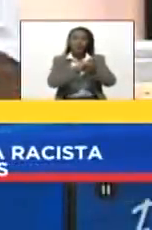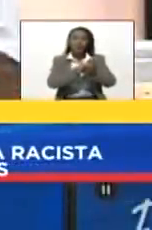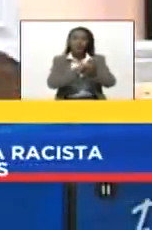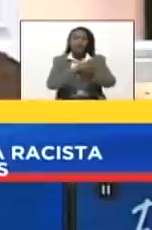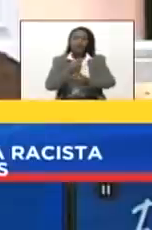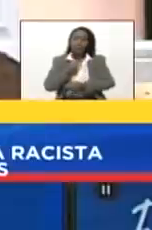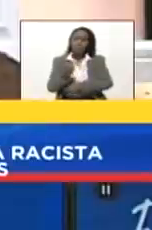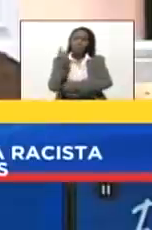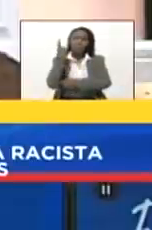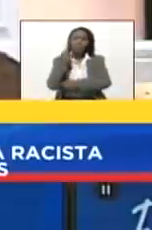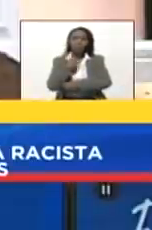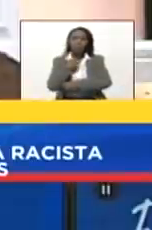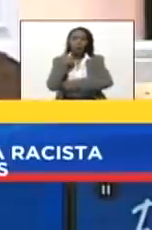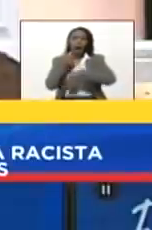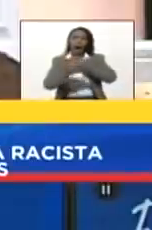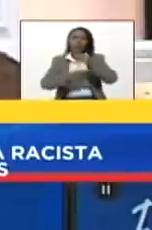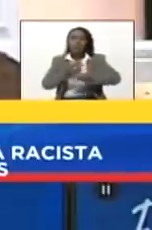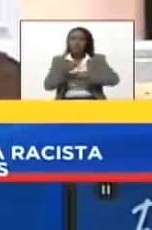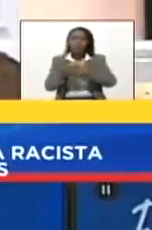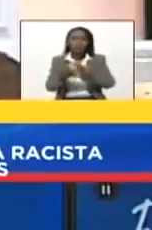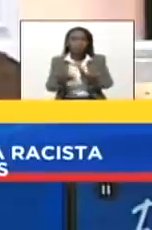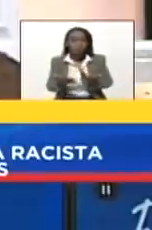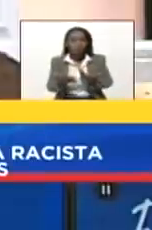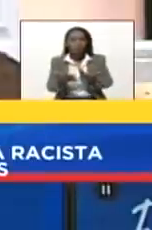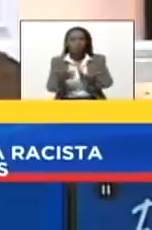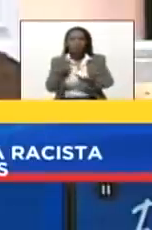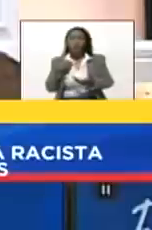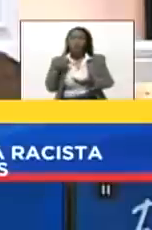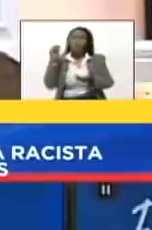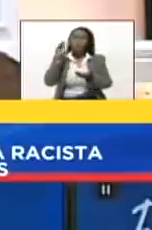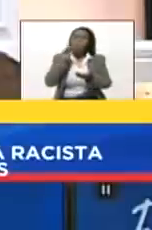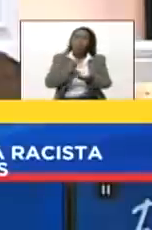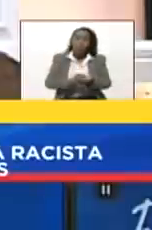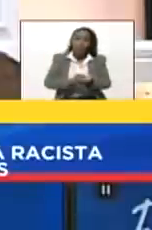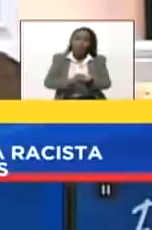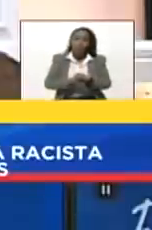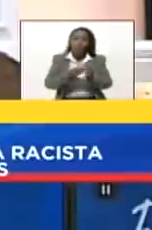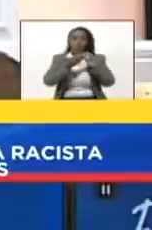Yo lo primero que haría sería establecer